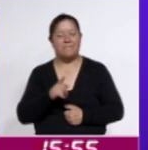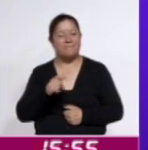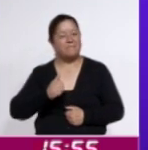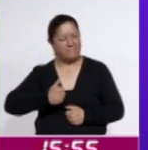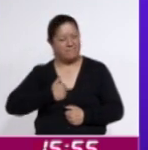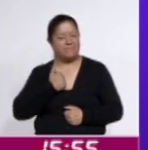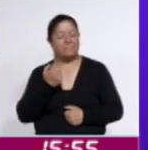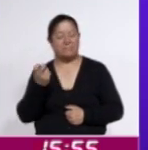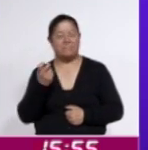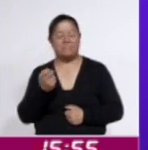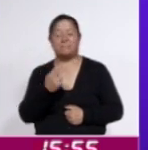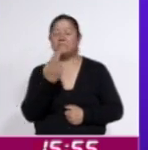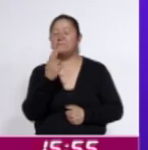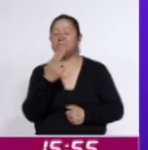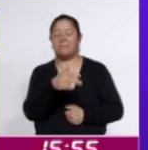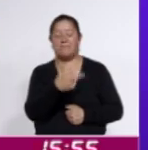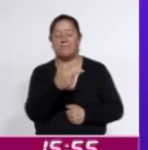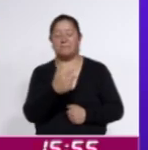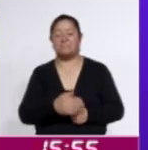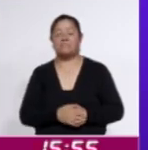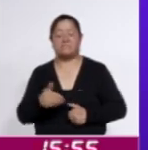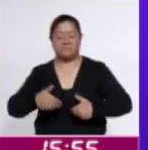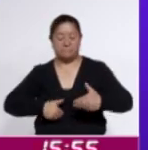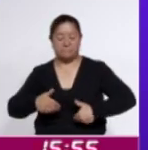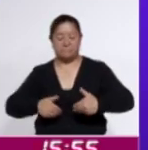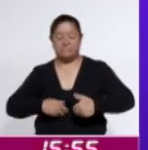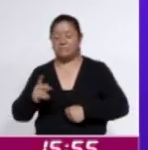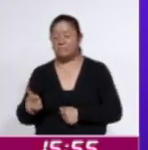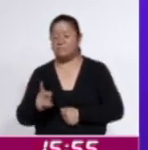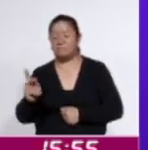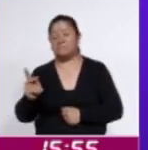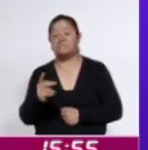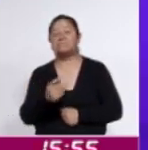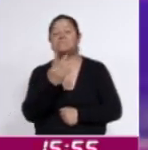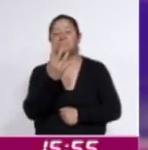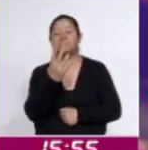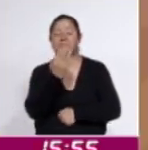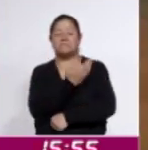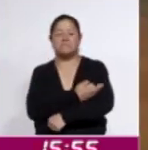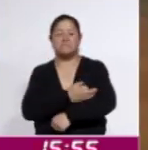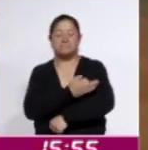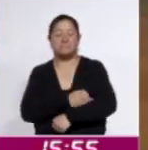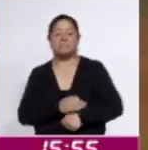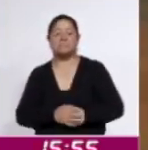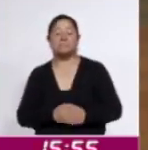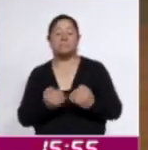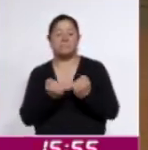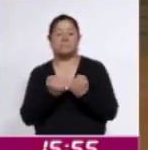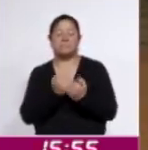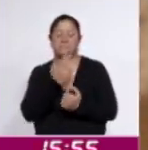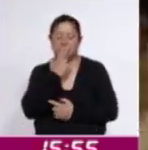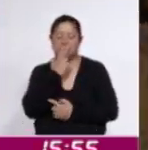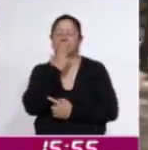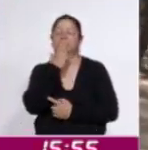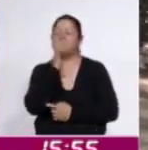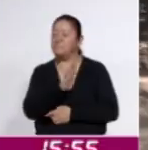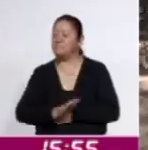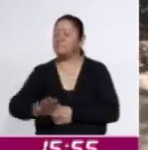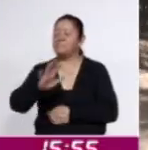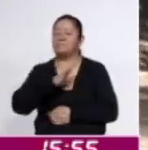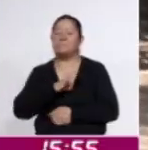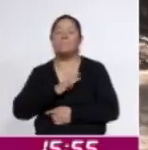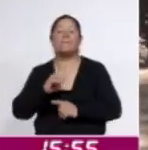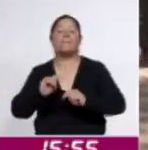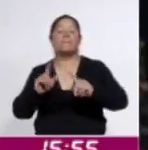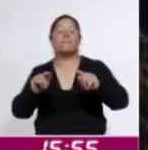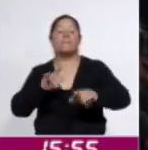este 13 de noviembre en el Teatro del Pueblo a las 16 horas y de paso disfrutar de los atractivos de Tlaxcala, la Feria